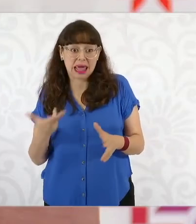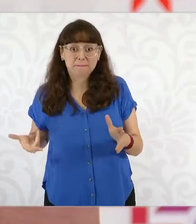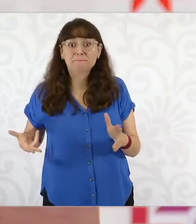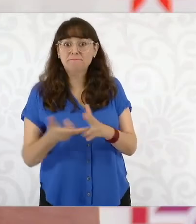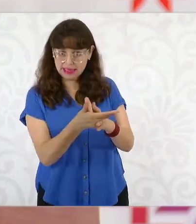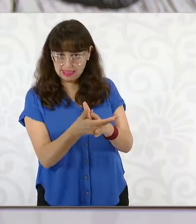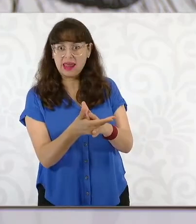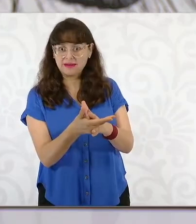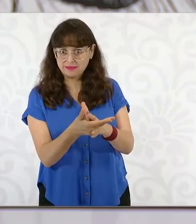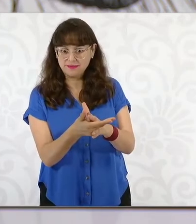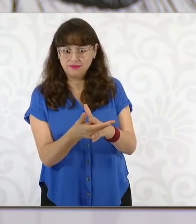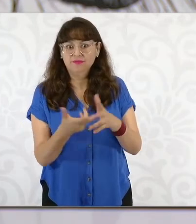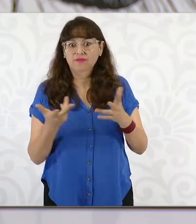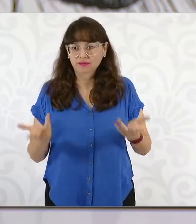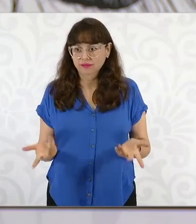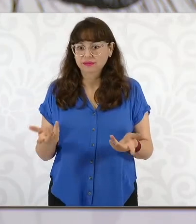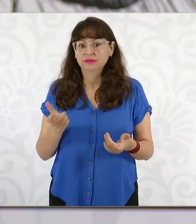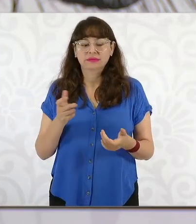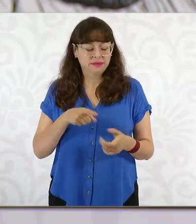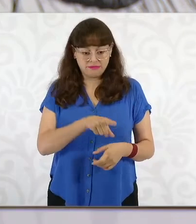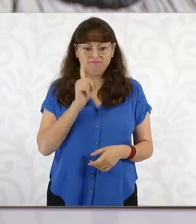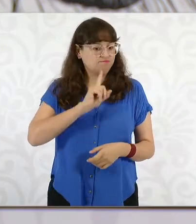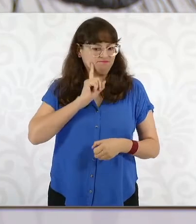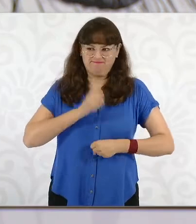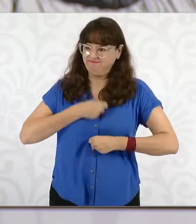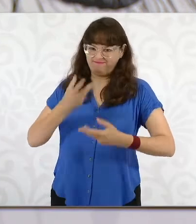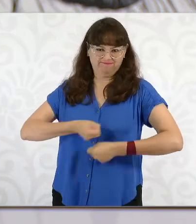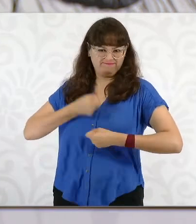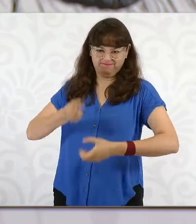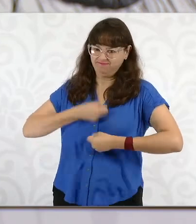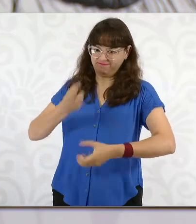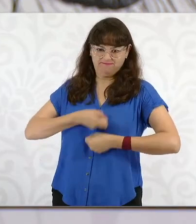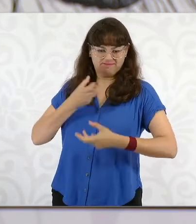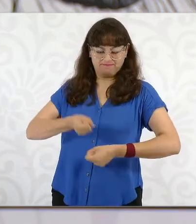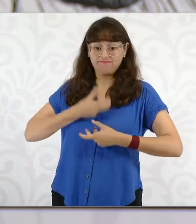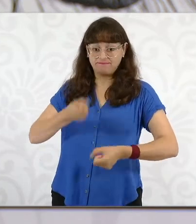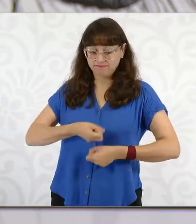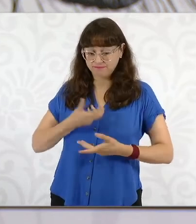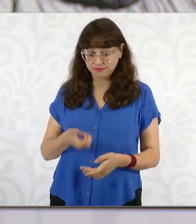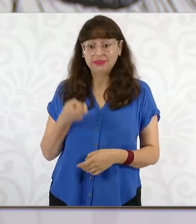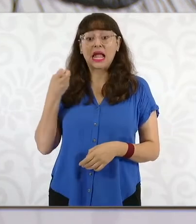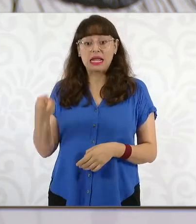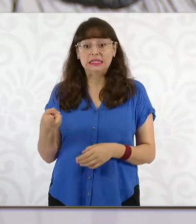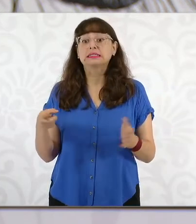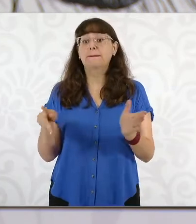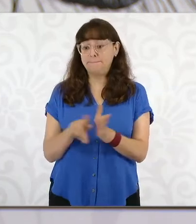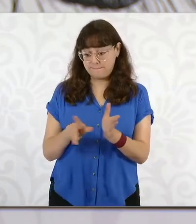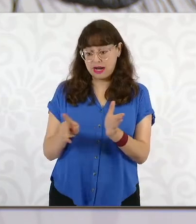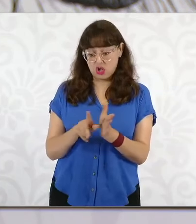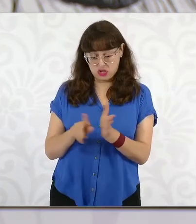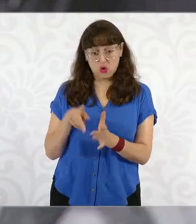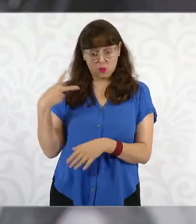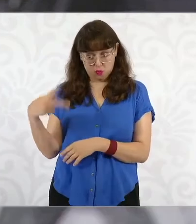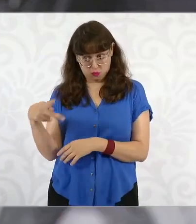ella, sino también de cómo operan estas redes. La Derecha Diario es uno de